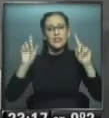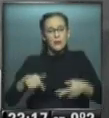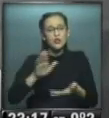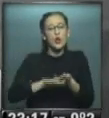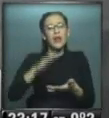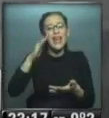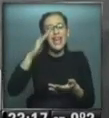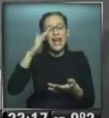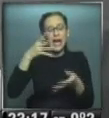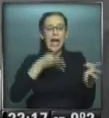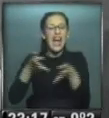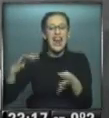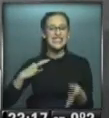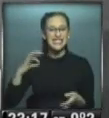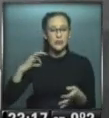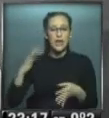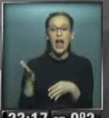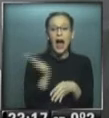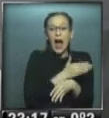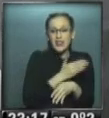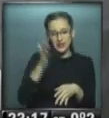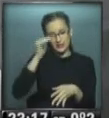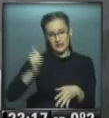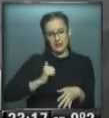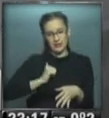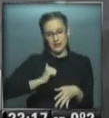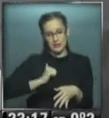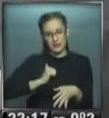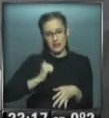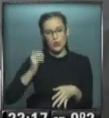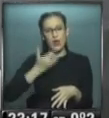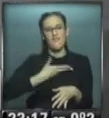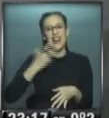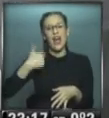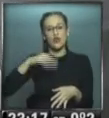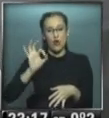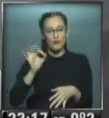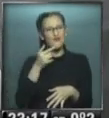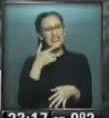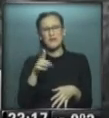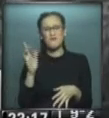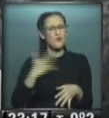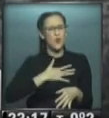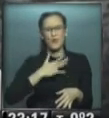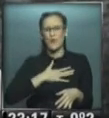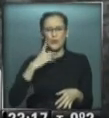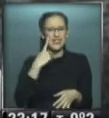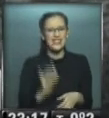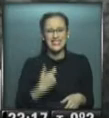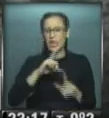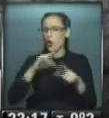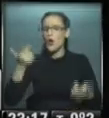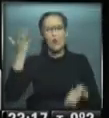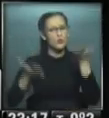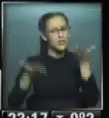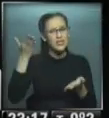guerra civil, anterior a la dictadura franquista. El organismo consideró lamentable que esos delitos sigan impunes.